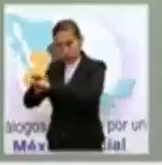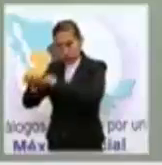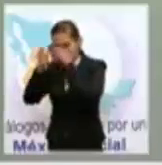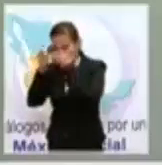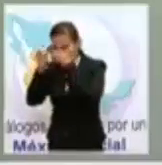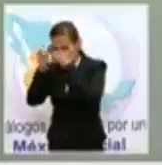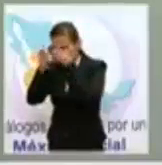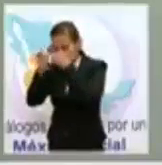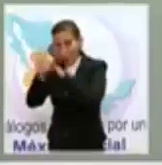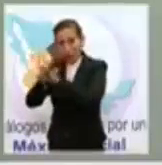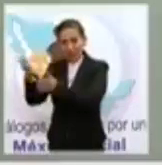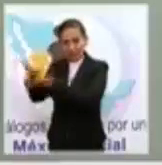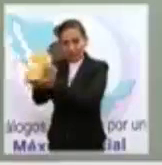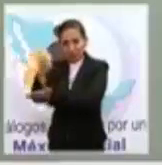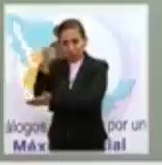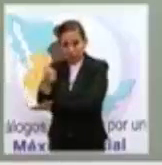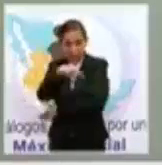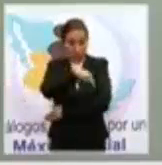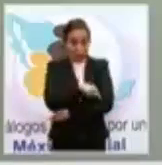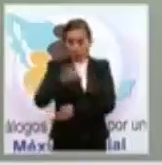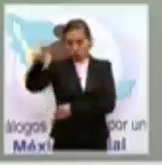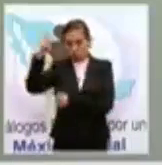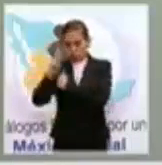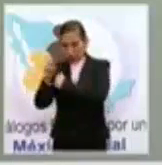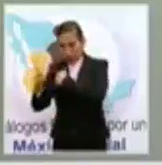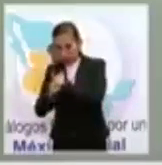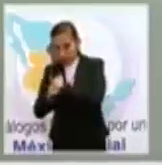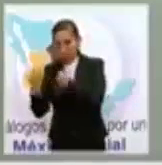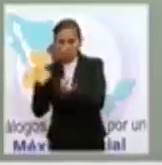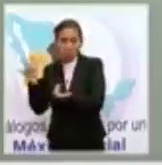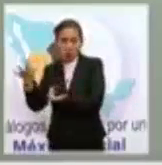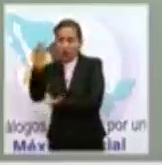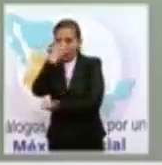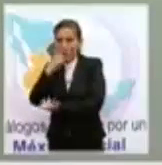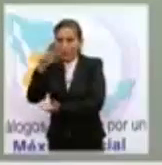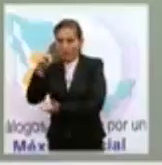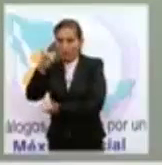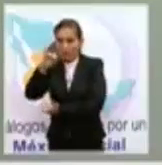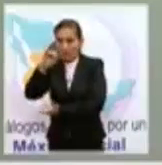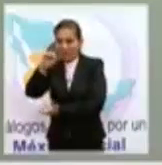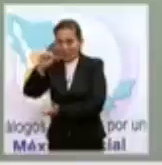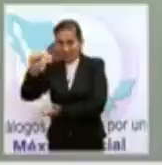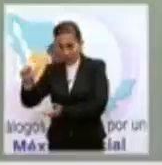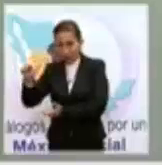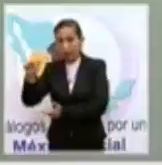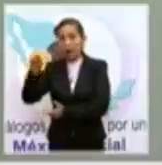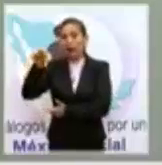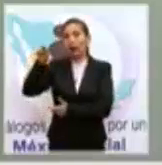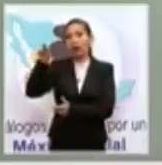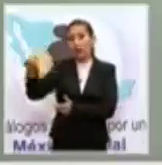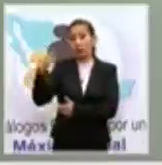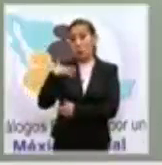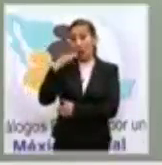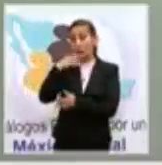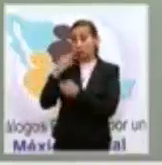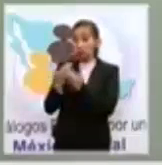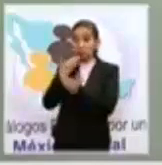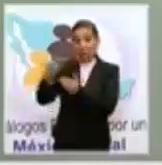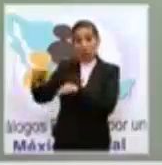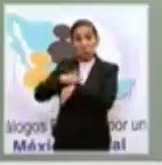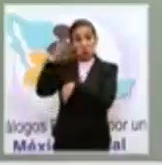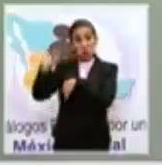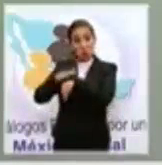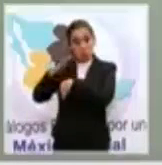tener los mayores niveles de ingreso. En México, como en otros países que participan en PISA, los hijos de profesionistas son los que obtienen los mejores puntajes en